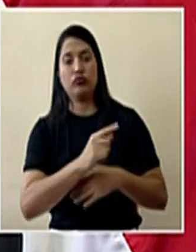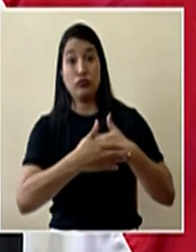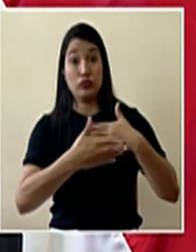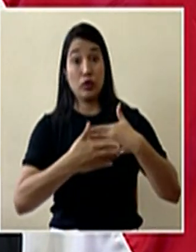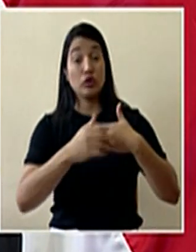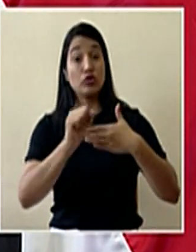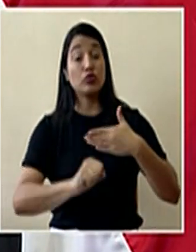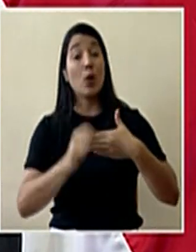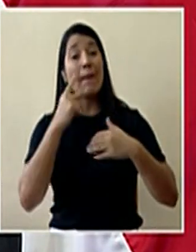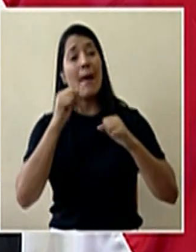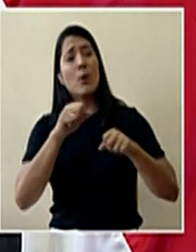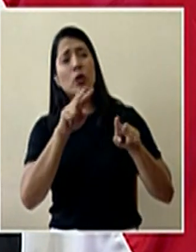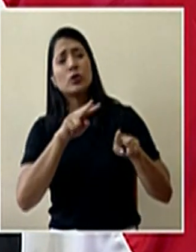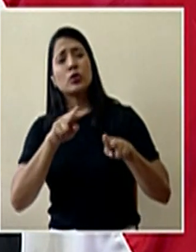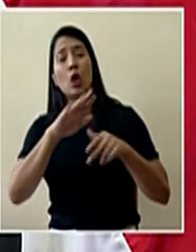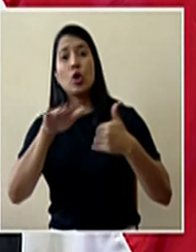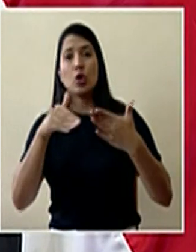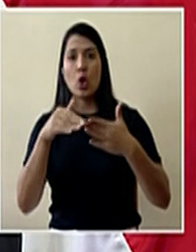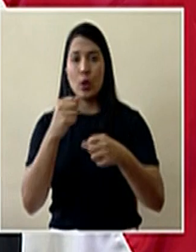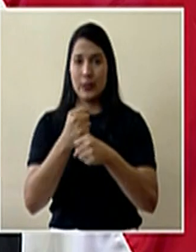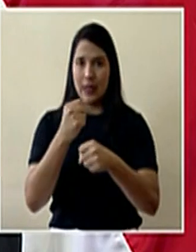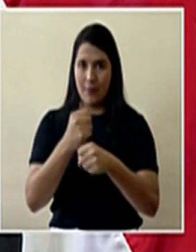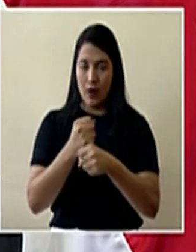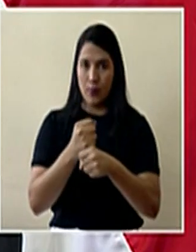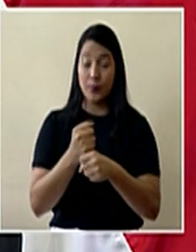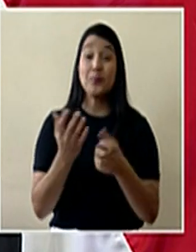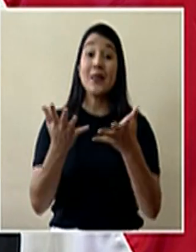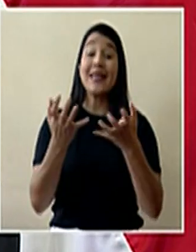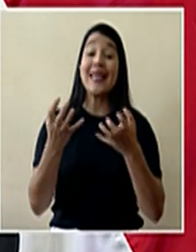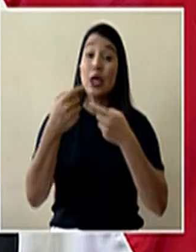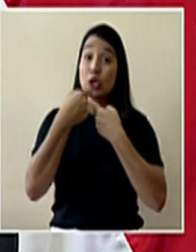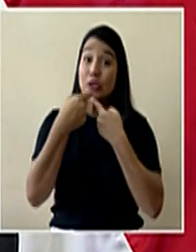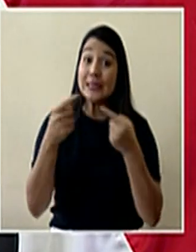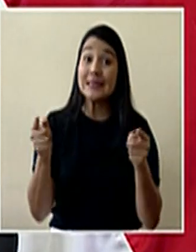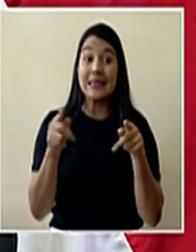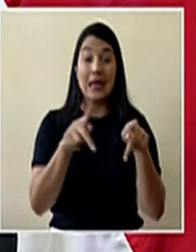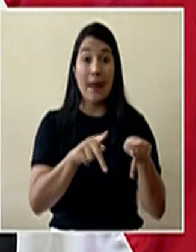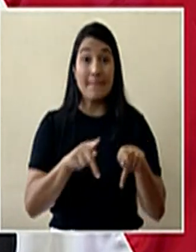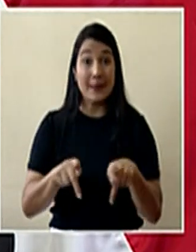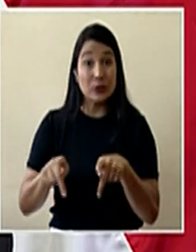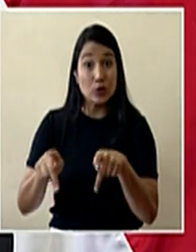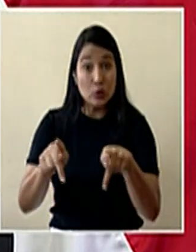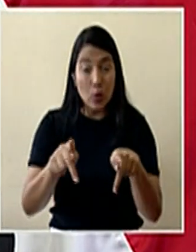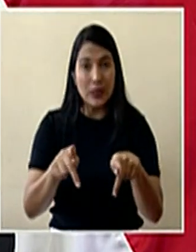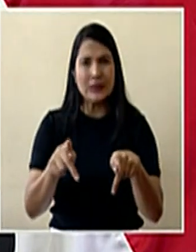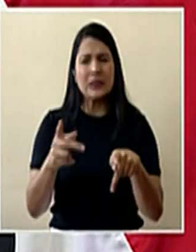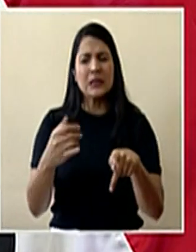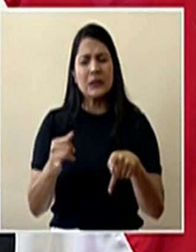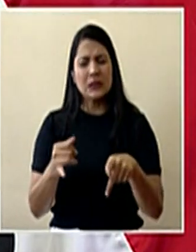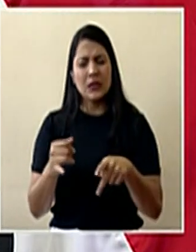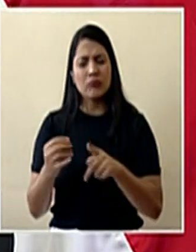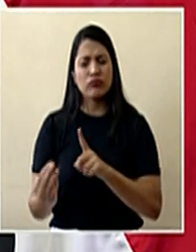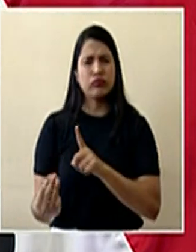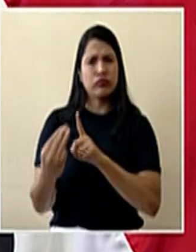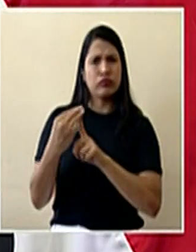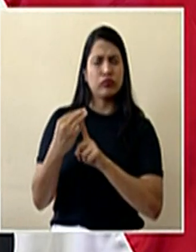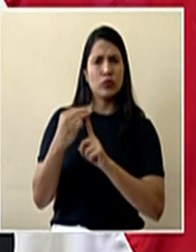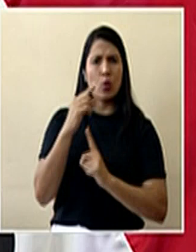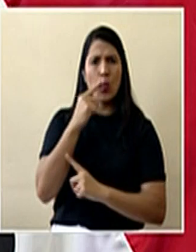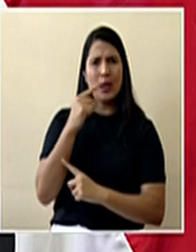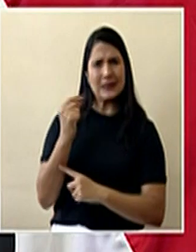las labores y trabajos que se están dando. Quisiera decirle a las personas que generan algún tipo de audios con informaciones que por favor lo hagan